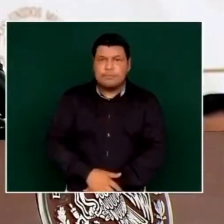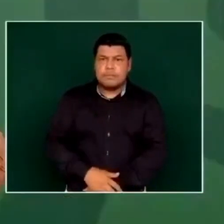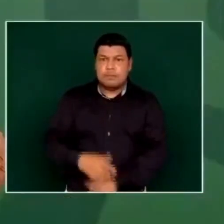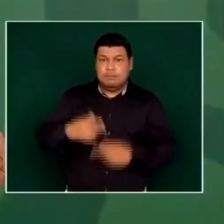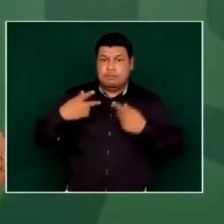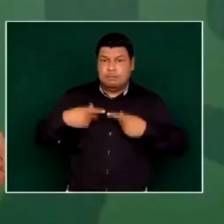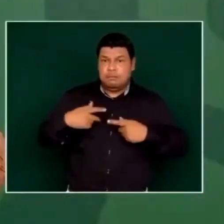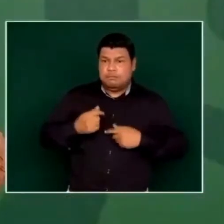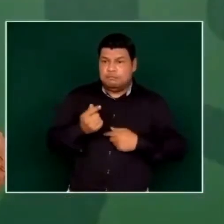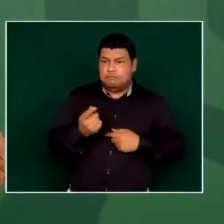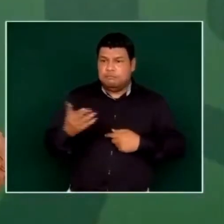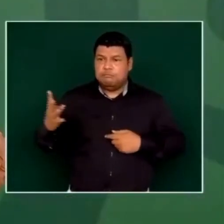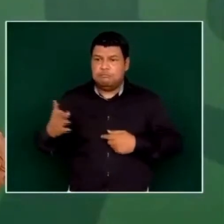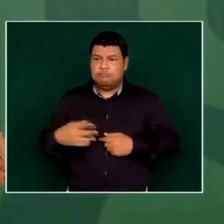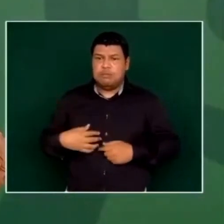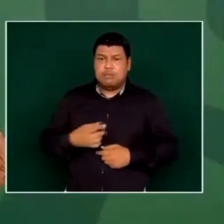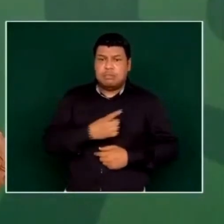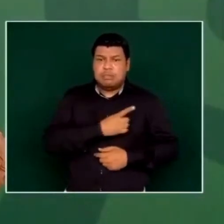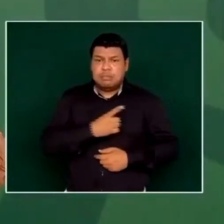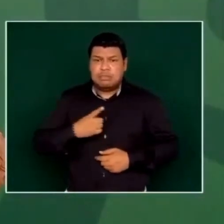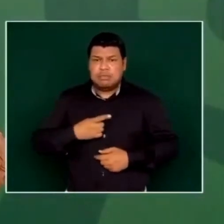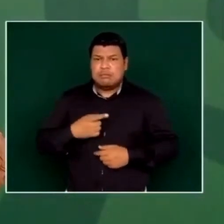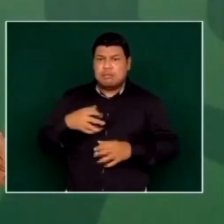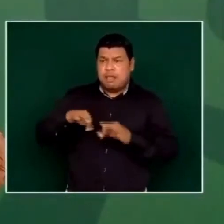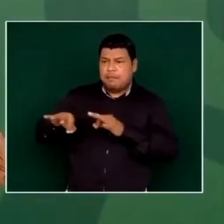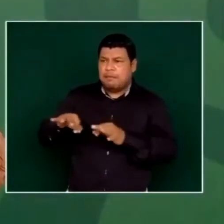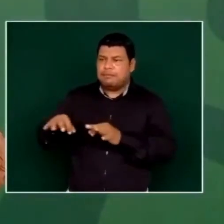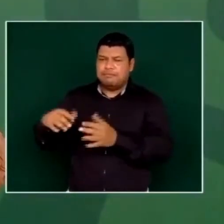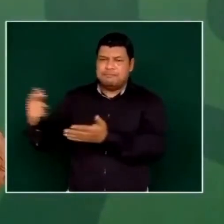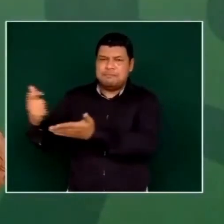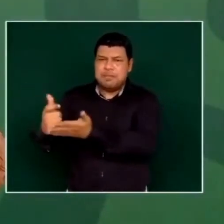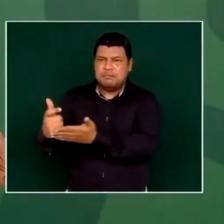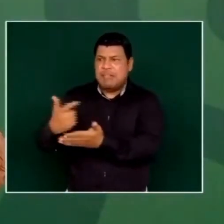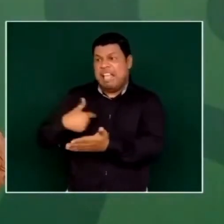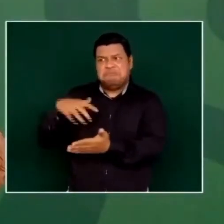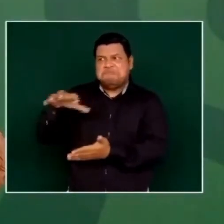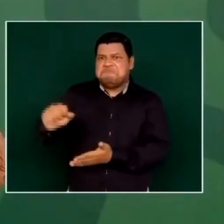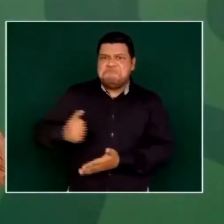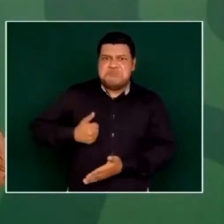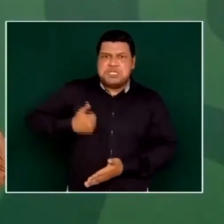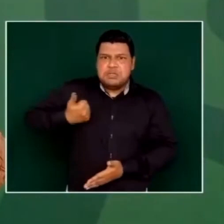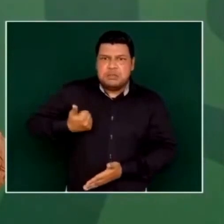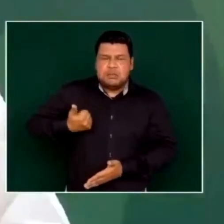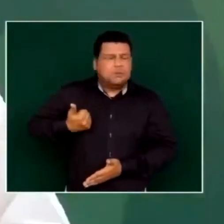embargarse el salario de los trabajadores